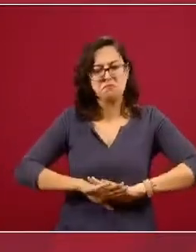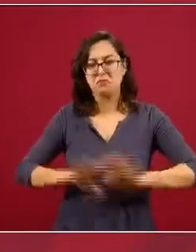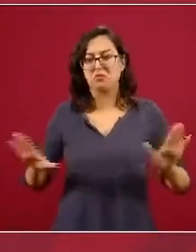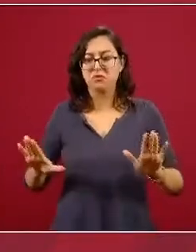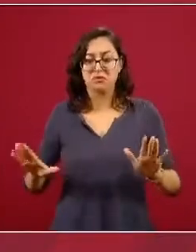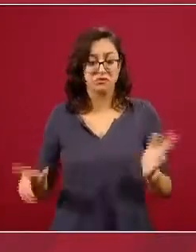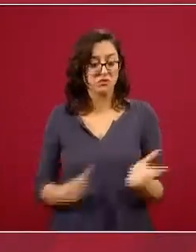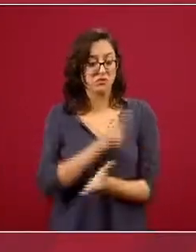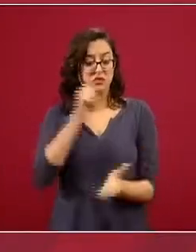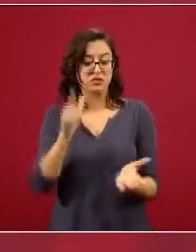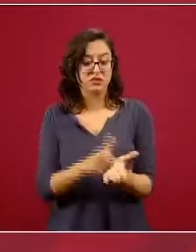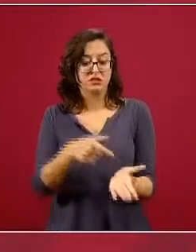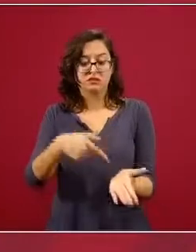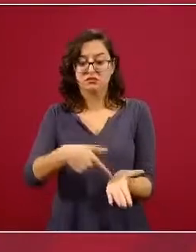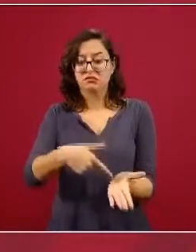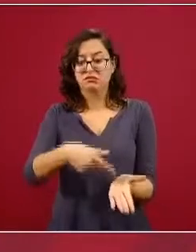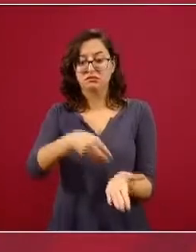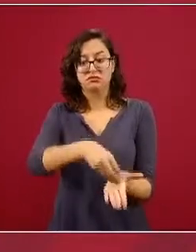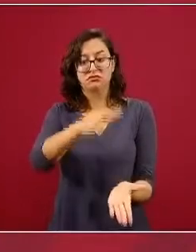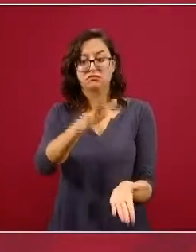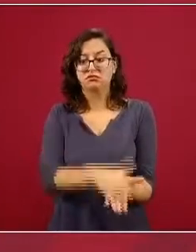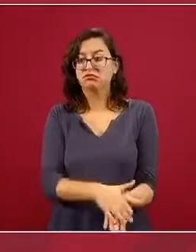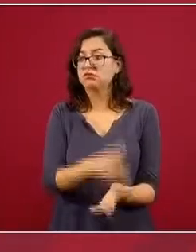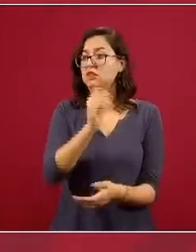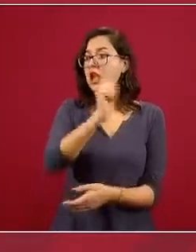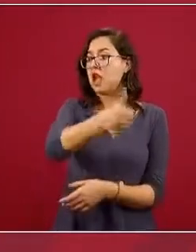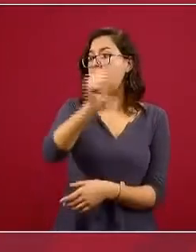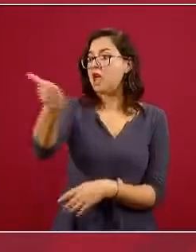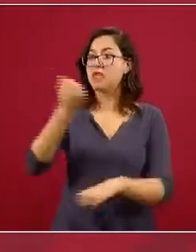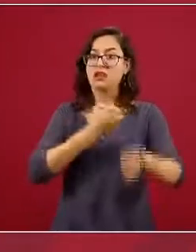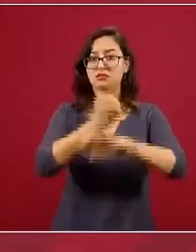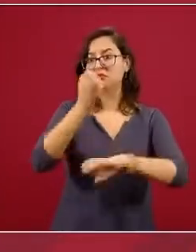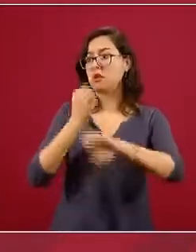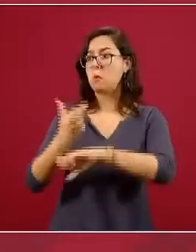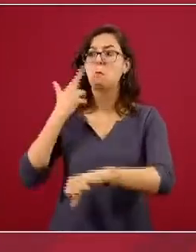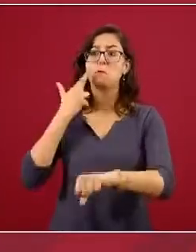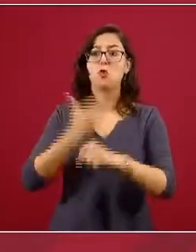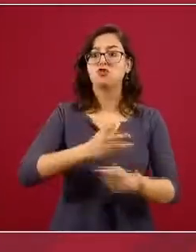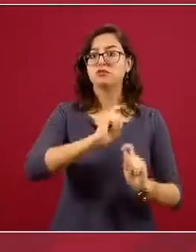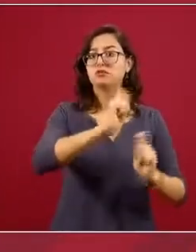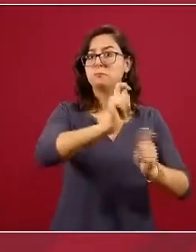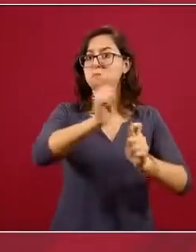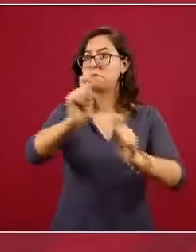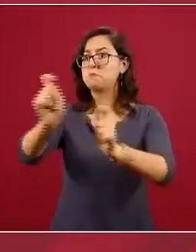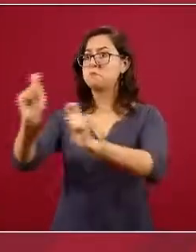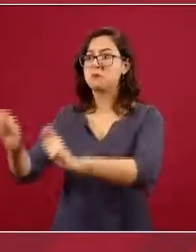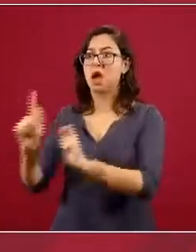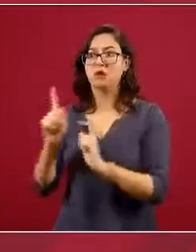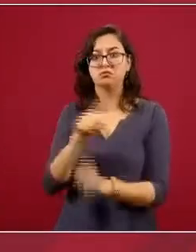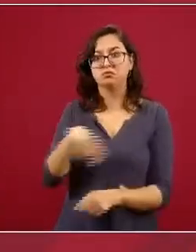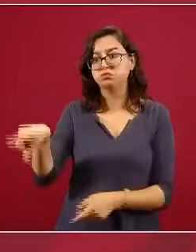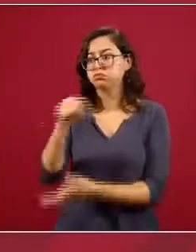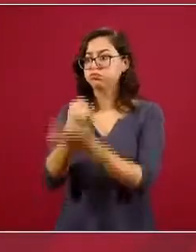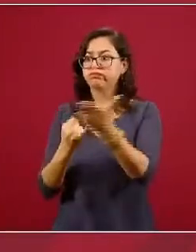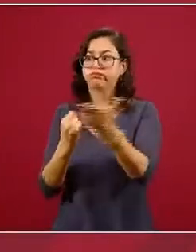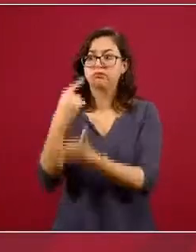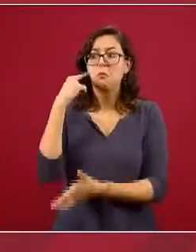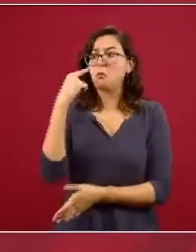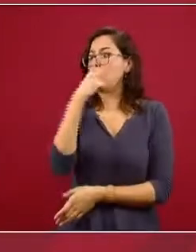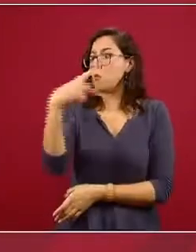por ley de las entidades federativas tomar decisiones, establecer